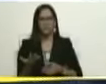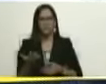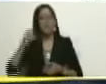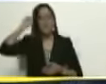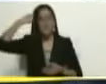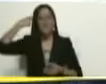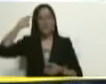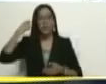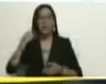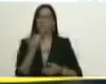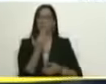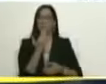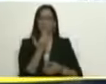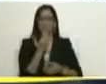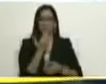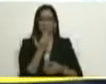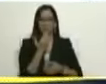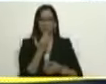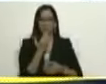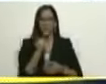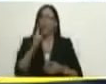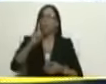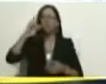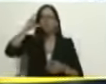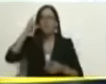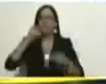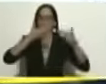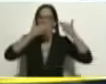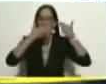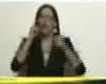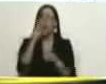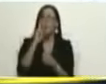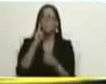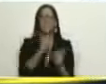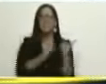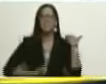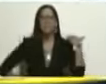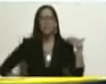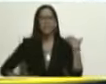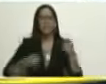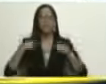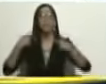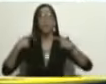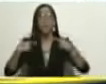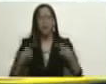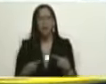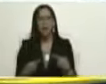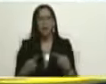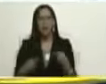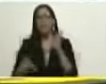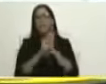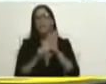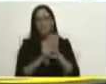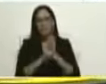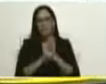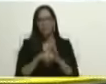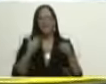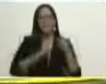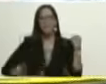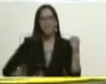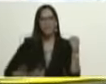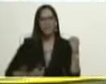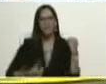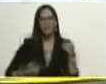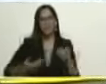Recordamos las más recientes, cuando un día secuestraron a un presidente de gran popularidad, legítimo, el presidente Aristide, y